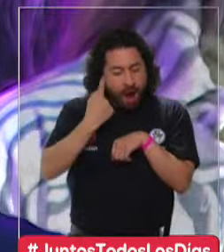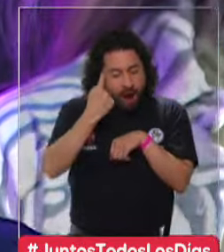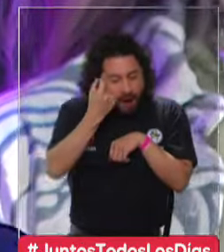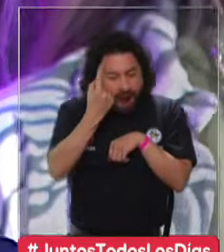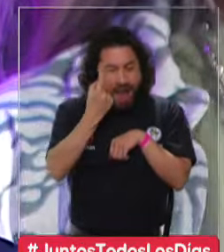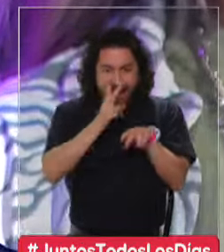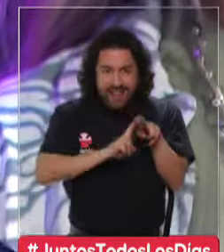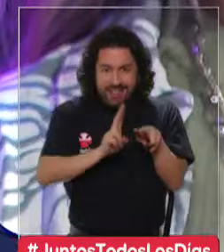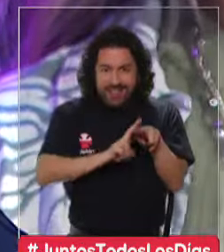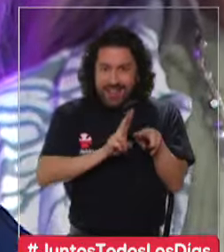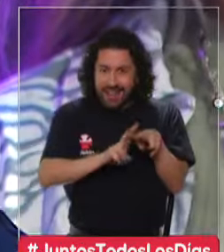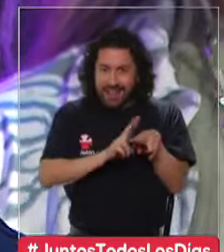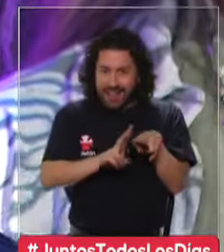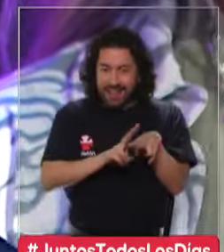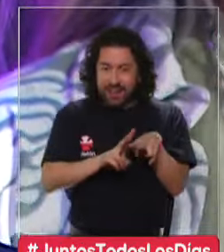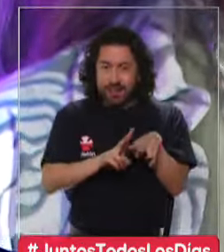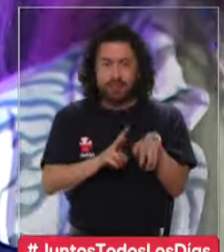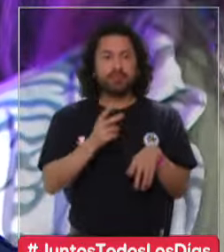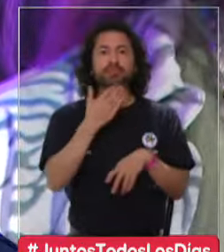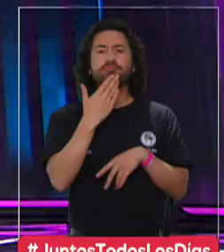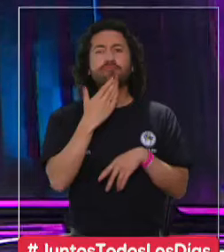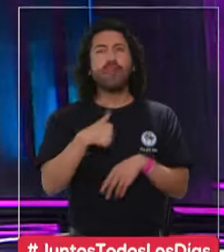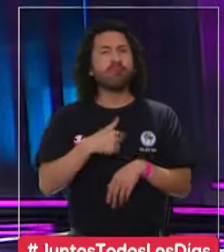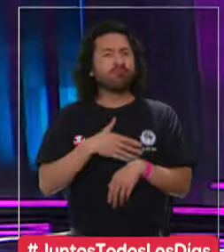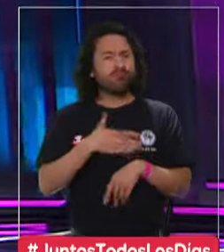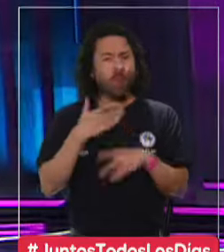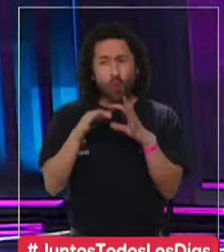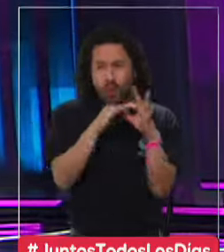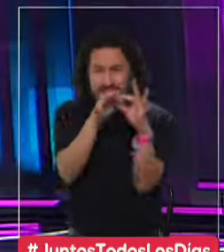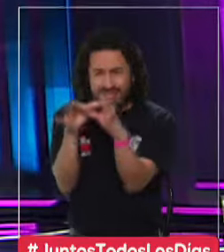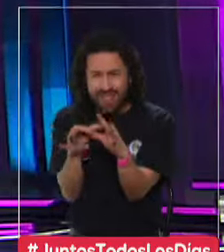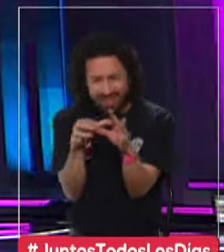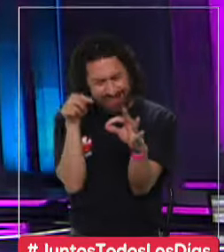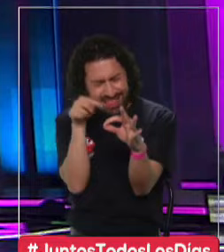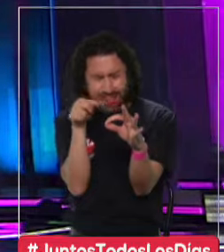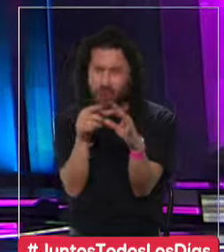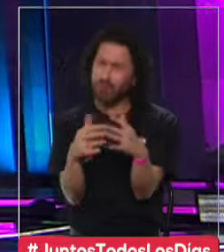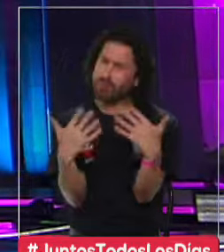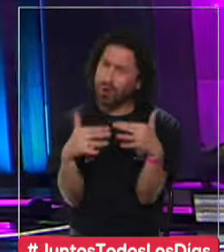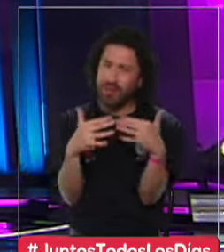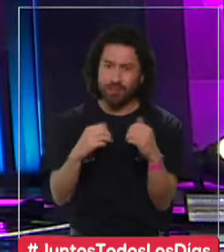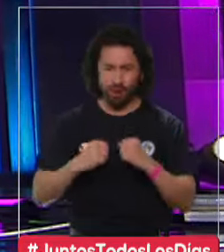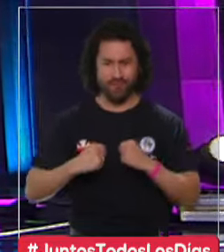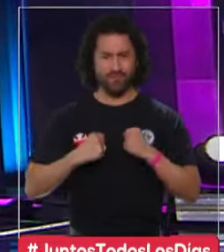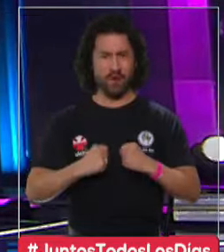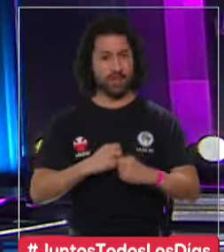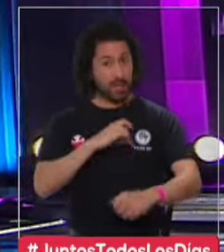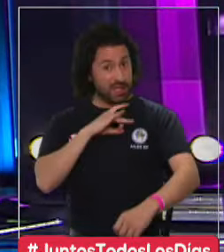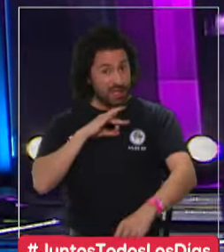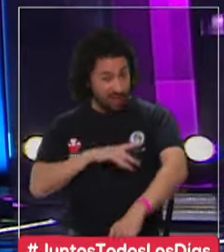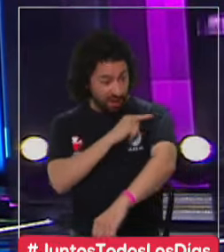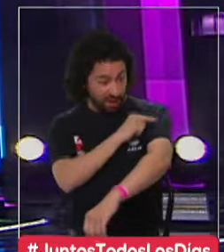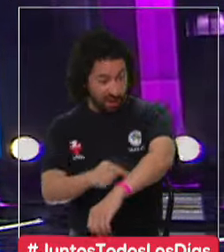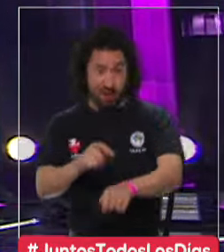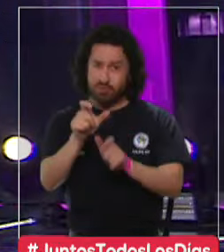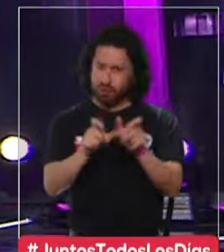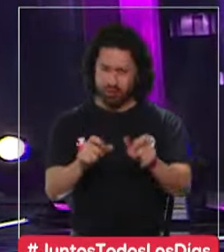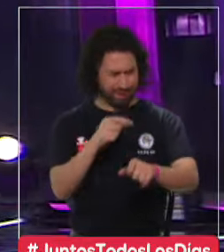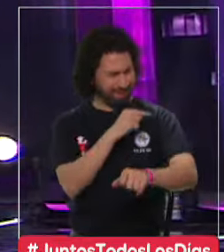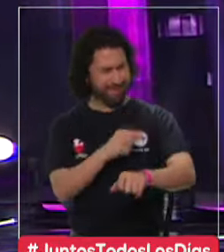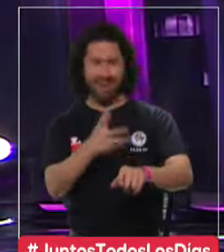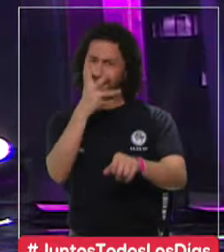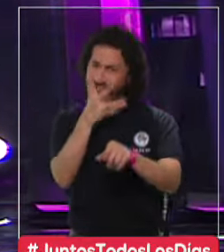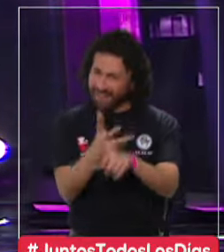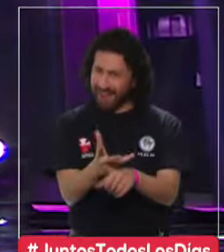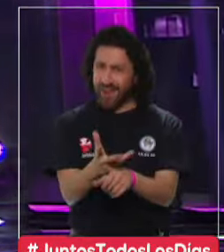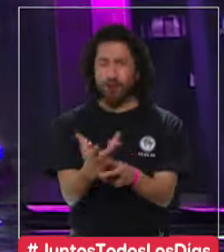Y sentíamos también que la unidad es la que es la fuerza y el pueblo chileno se caracteriza, nosotros como está